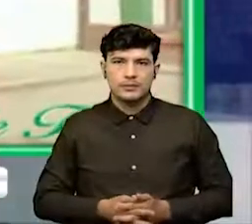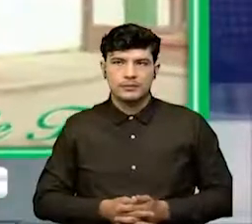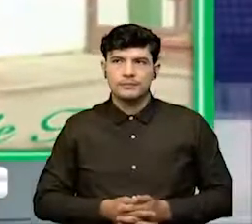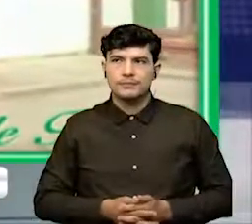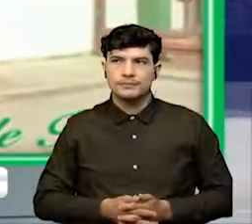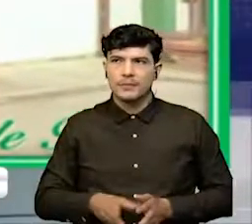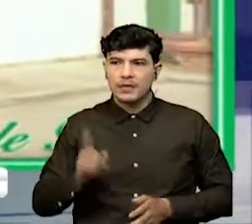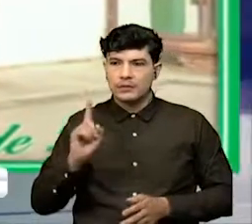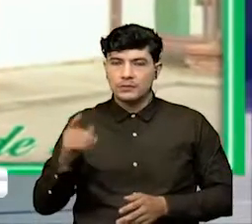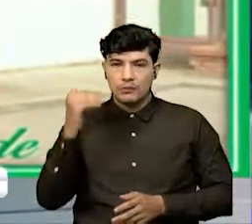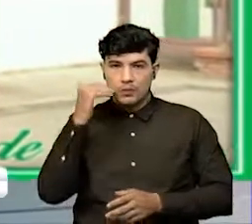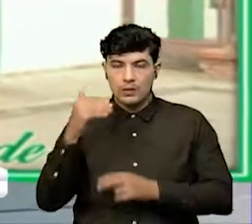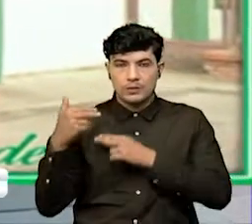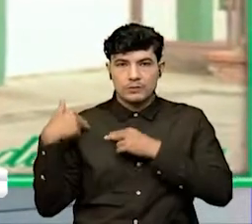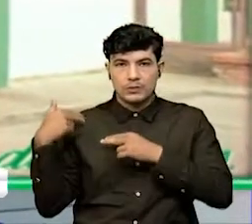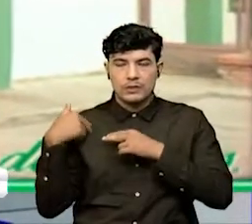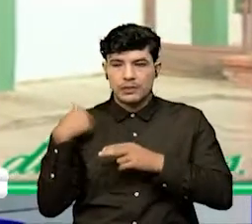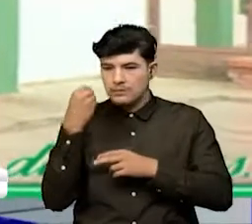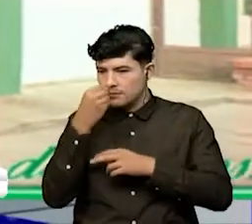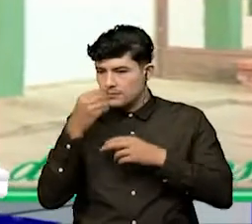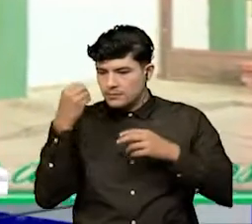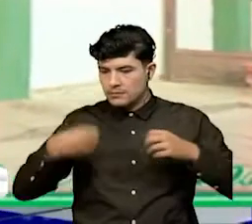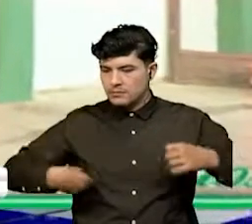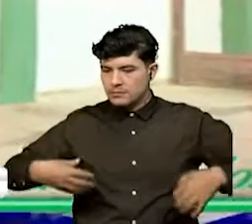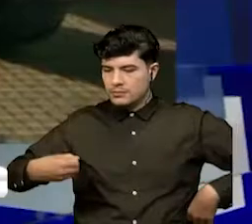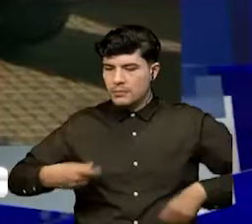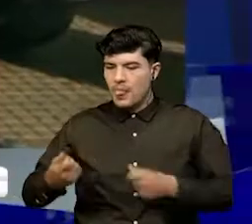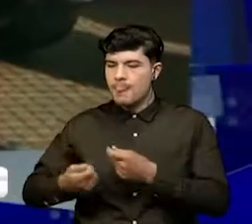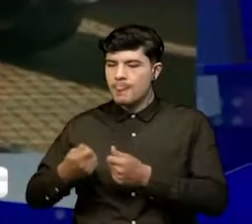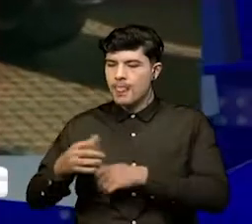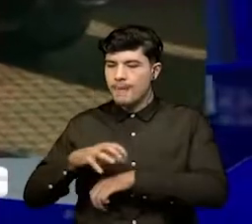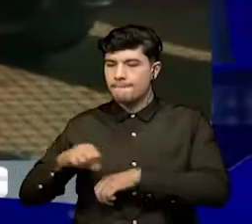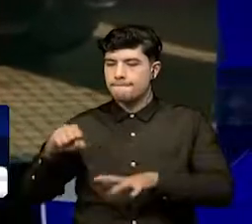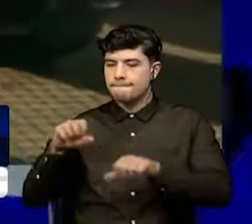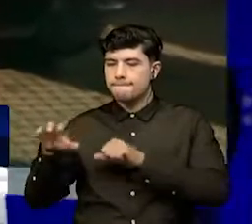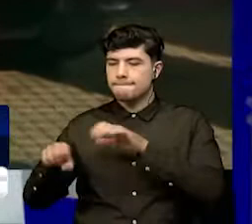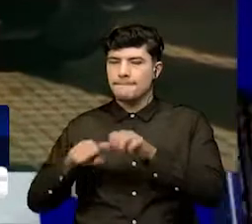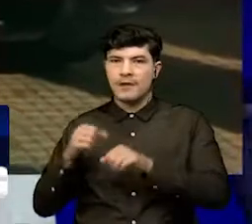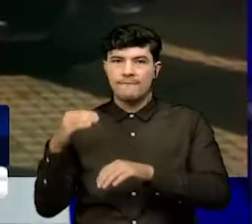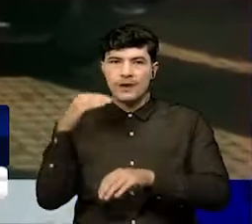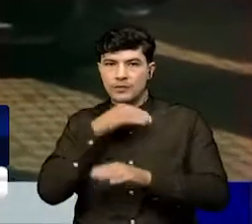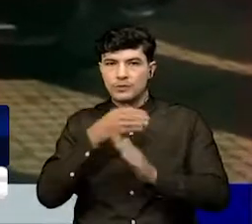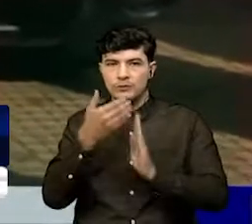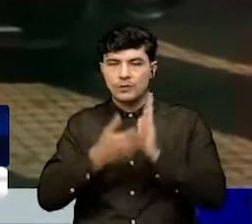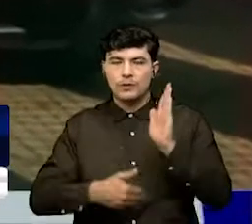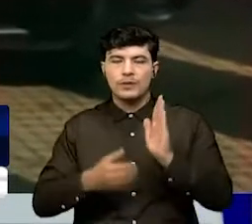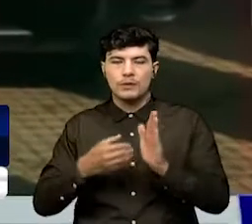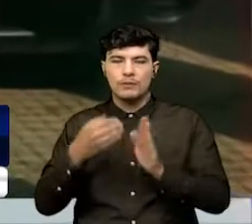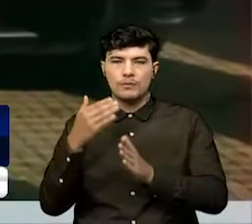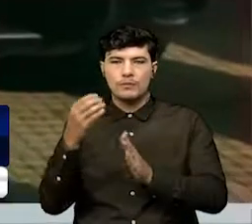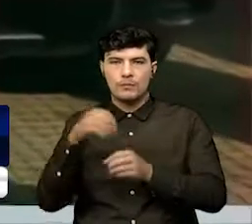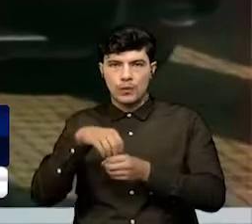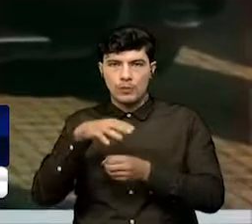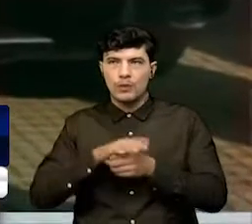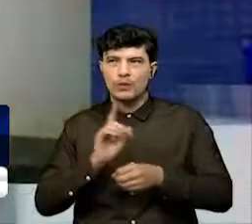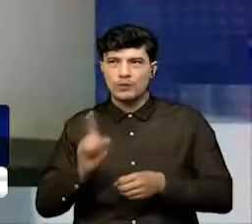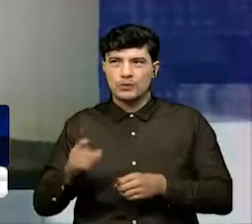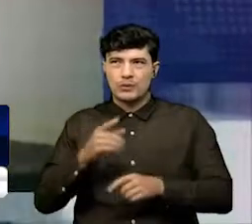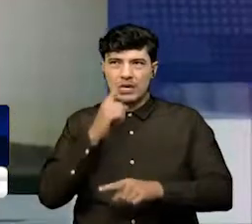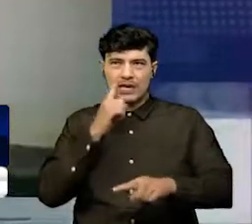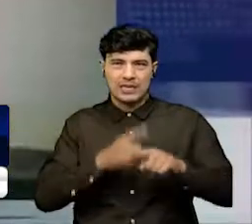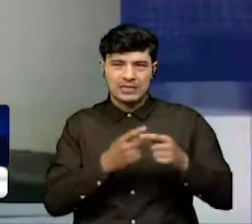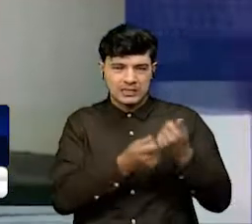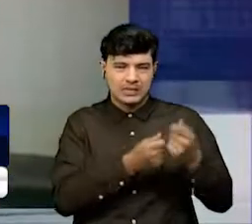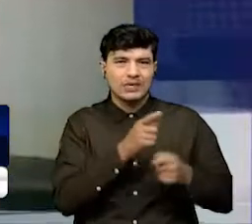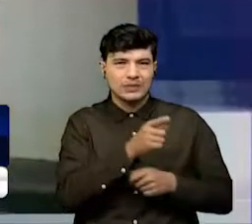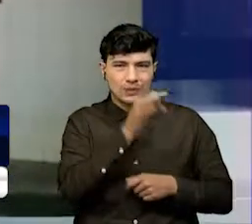La presunta responsabilidad en los delitos de peculado por apropiación y falsedad material en documento público, la Fiscalía capturó a la ex tesorera del